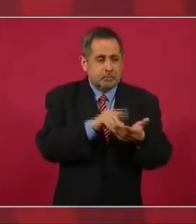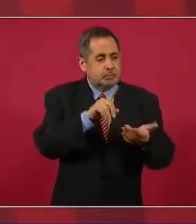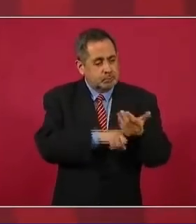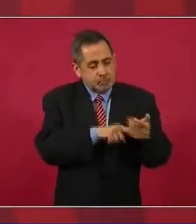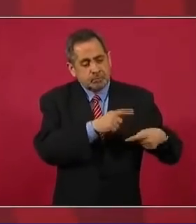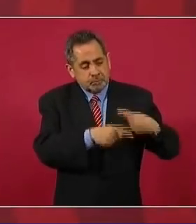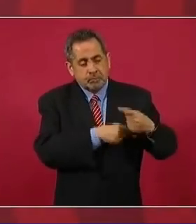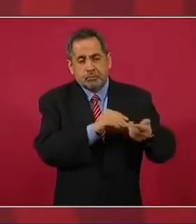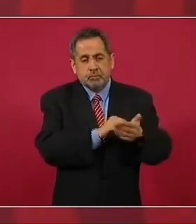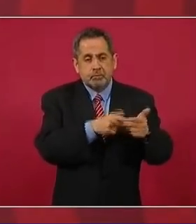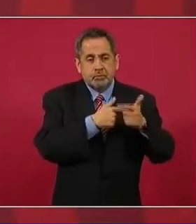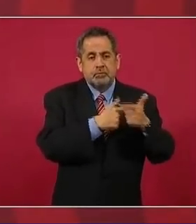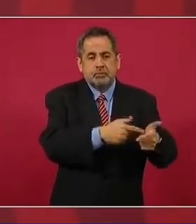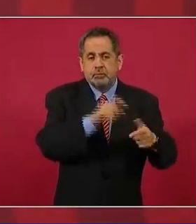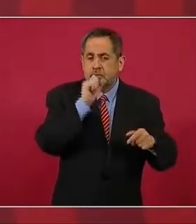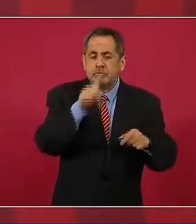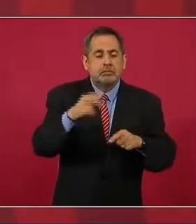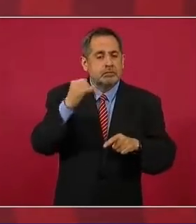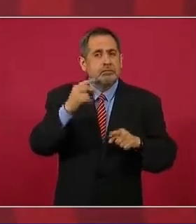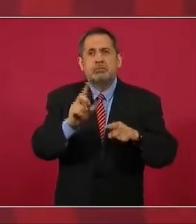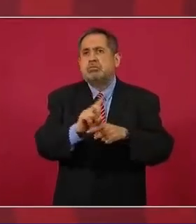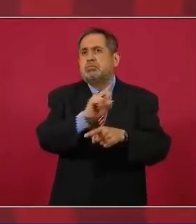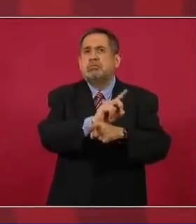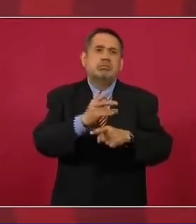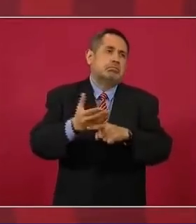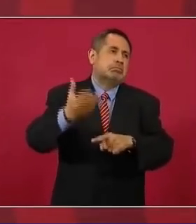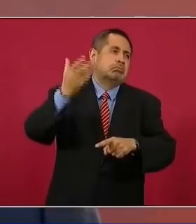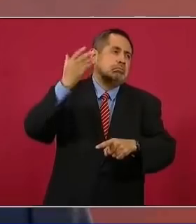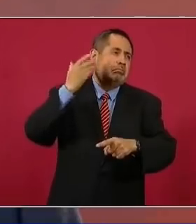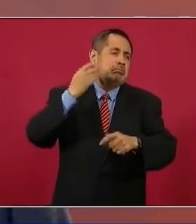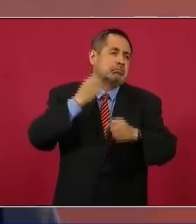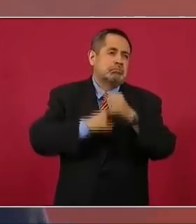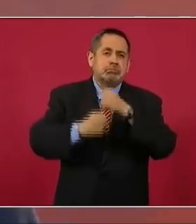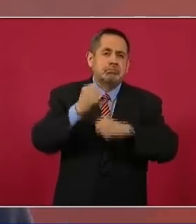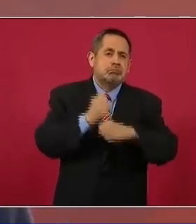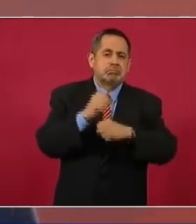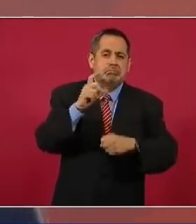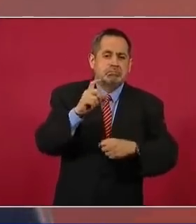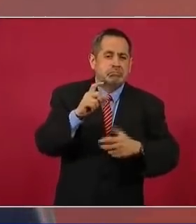practicando la misma política de hace 2 siglos.